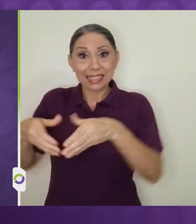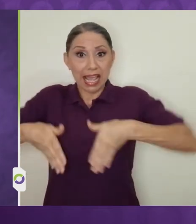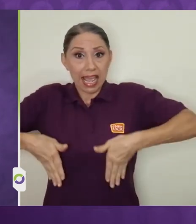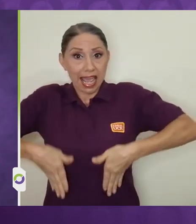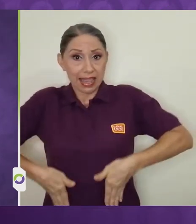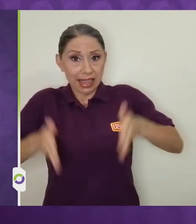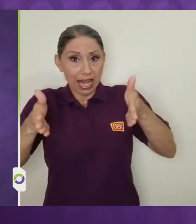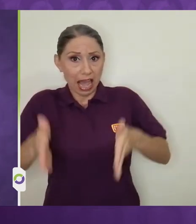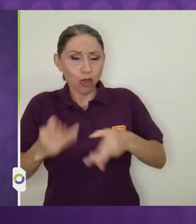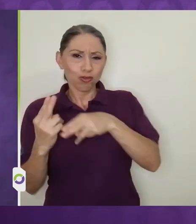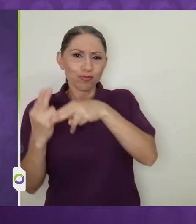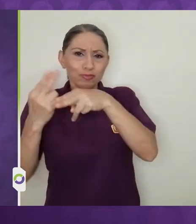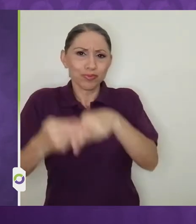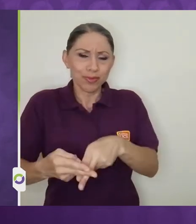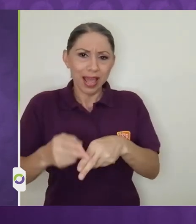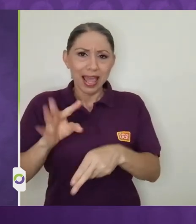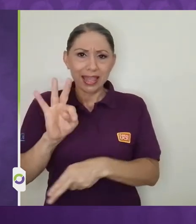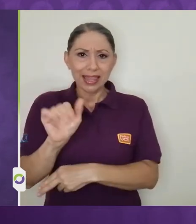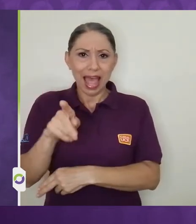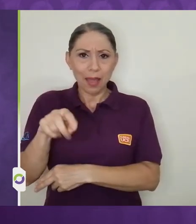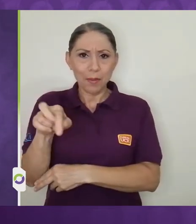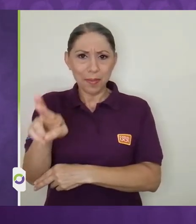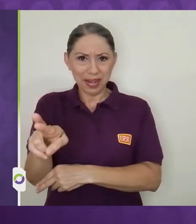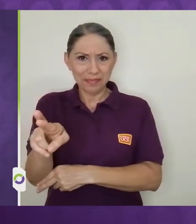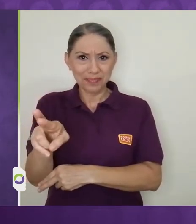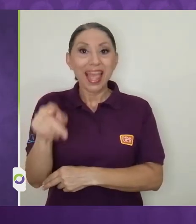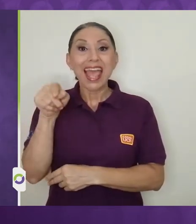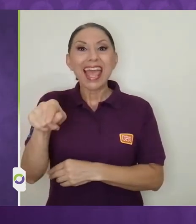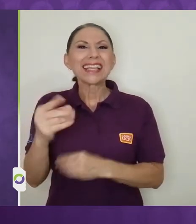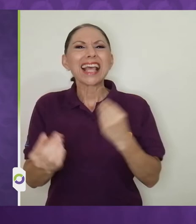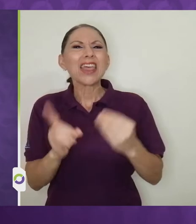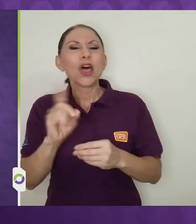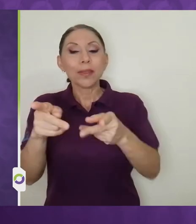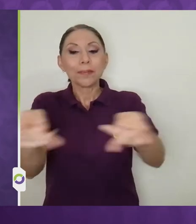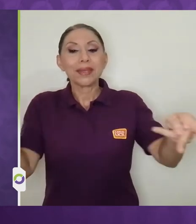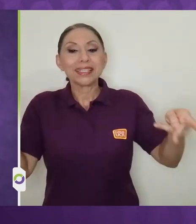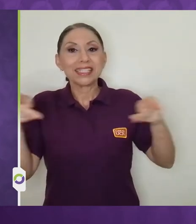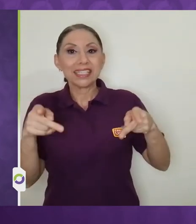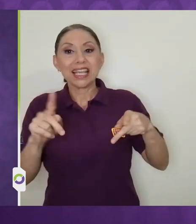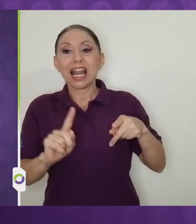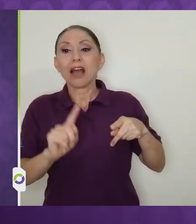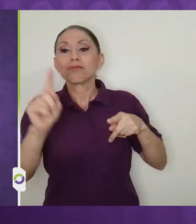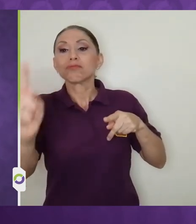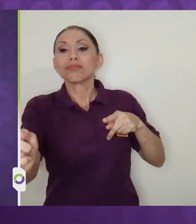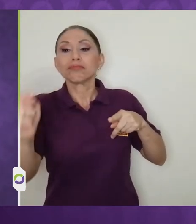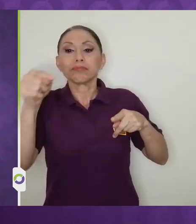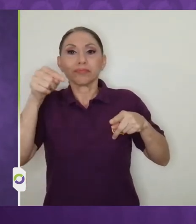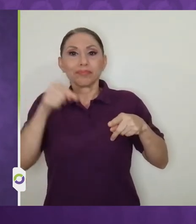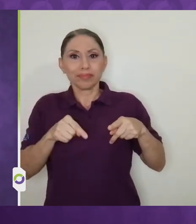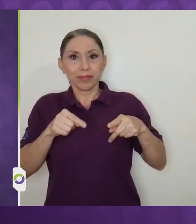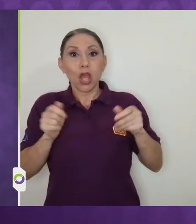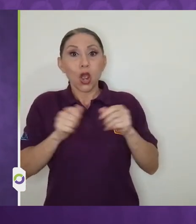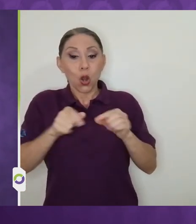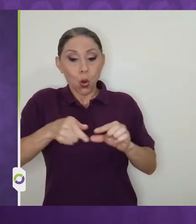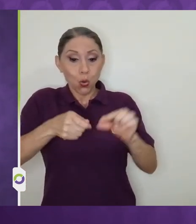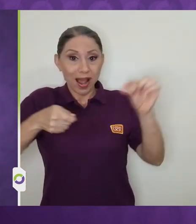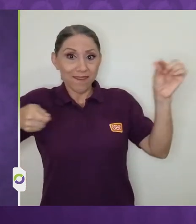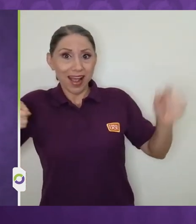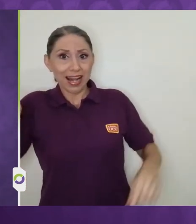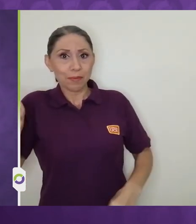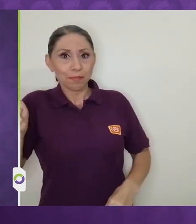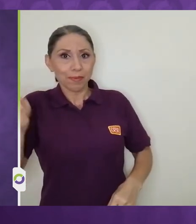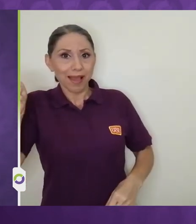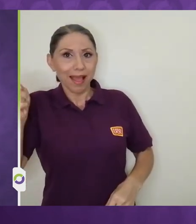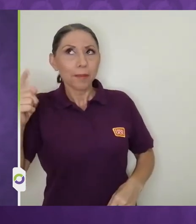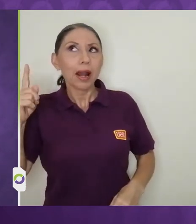su entrenador o entrenadora, a quien se conoce como tapper, está a cada lado de la piscina y se encarga de dar un leve golpe con